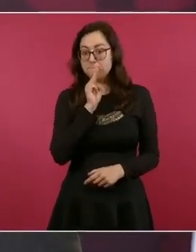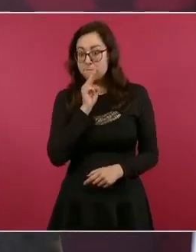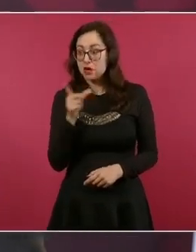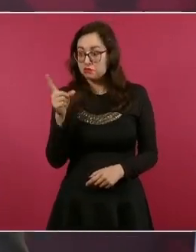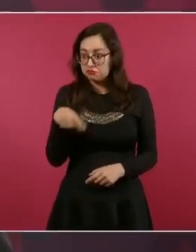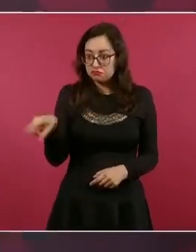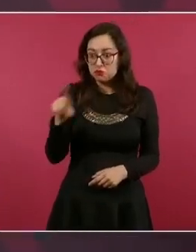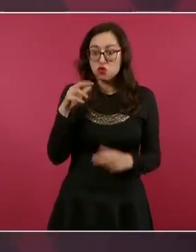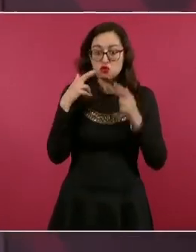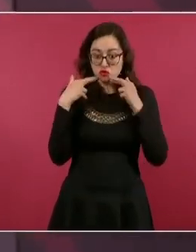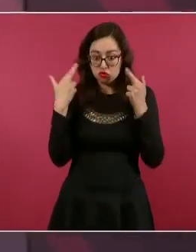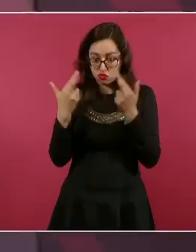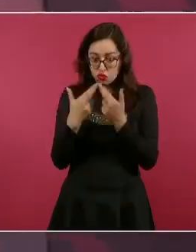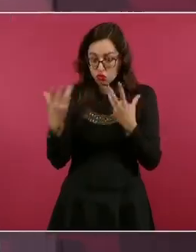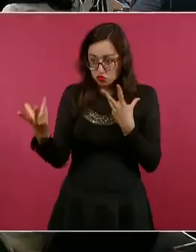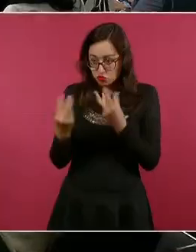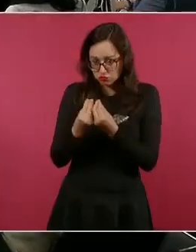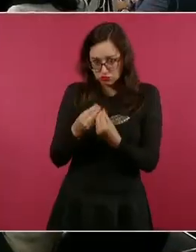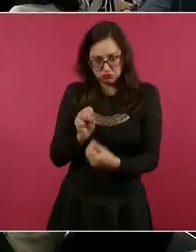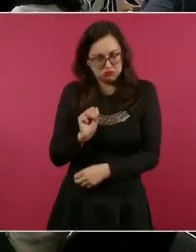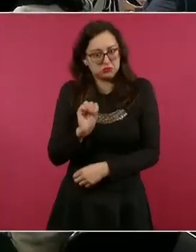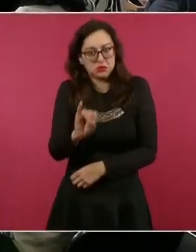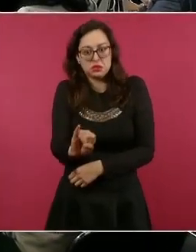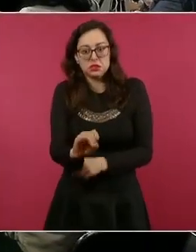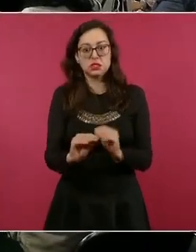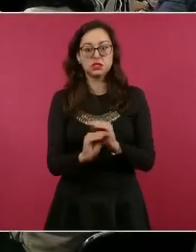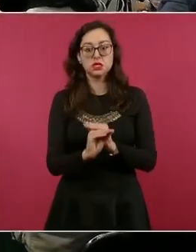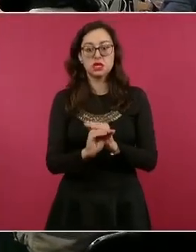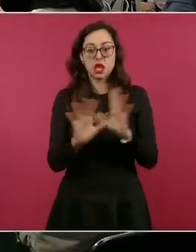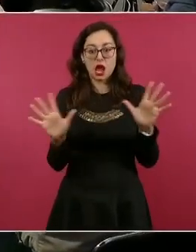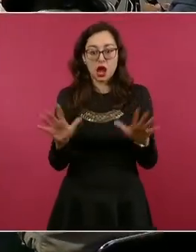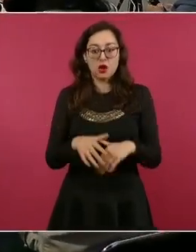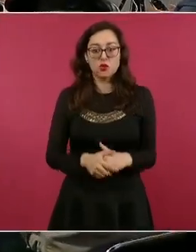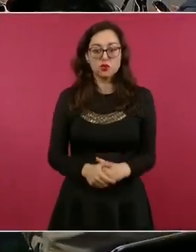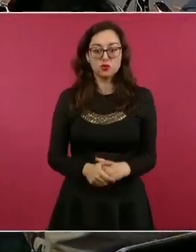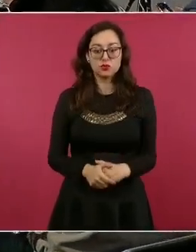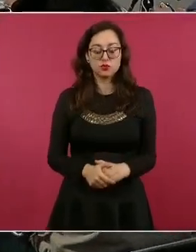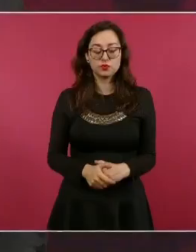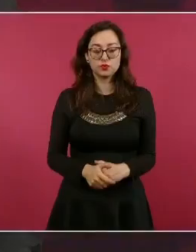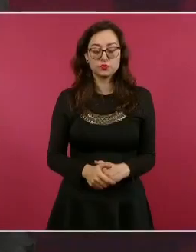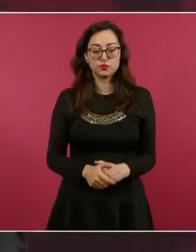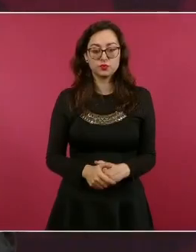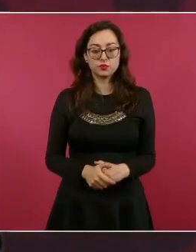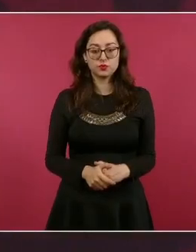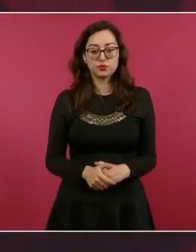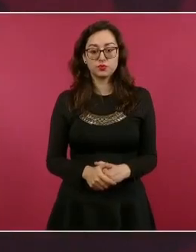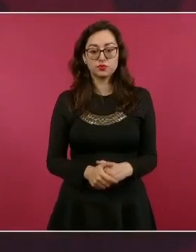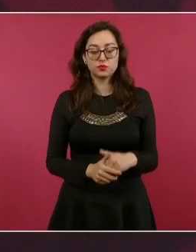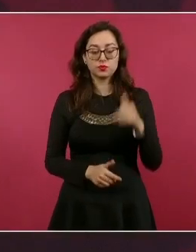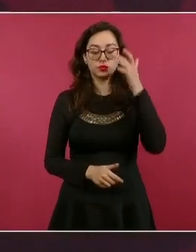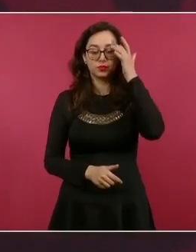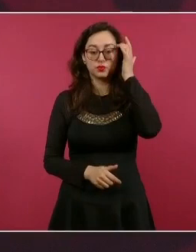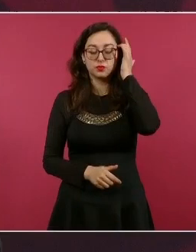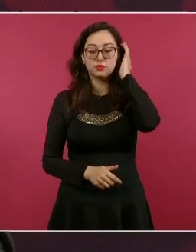los padres de los jóvenes de Ayotzinapa. Estamos esperando que